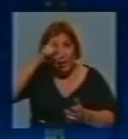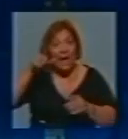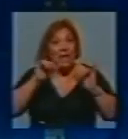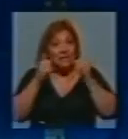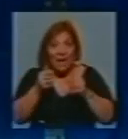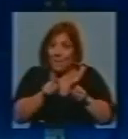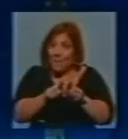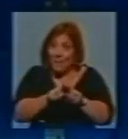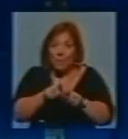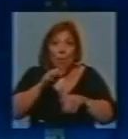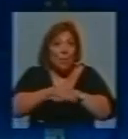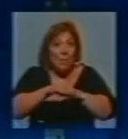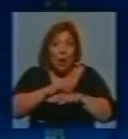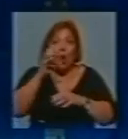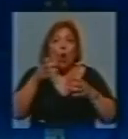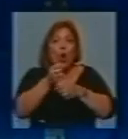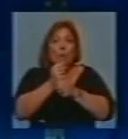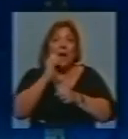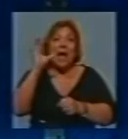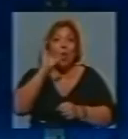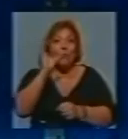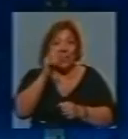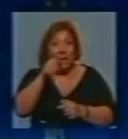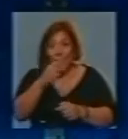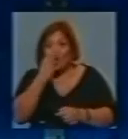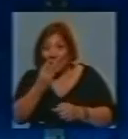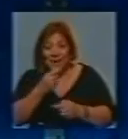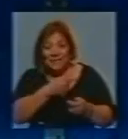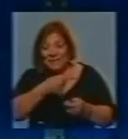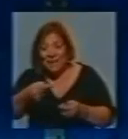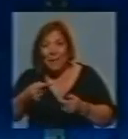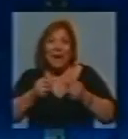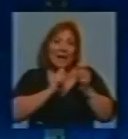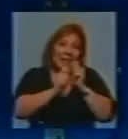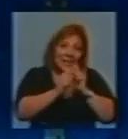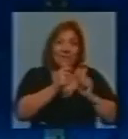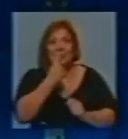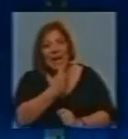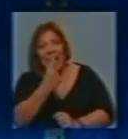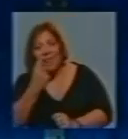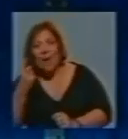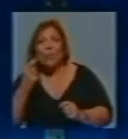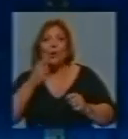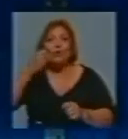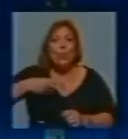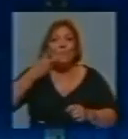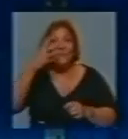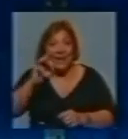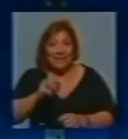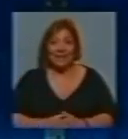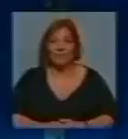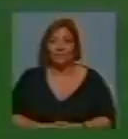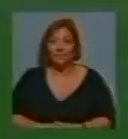en el mismo momento de la Copa Confederaciones. Vamos a compartir a lo largo de esta semana entrevistas para conocer más a los jugadores de la Sub-20. Este es un